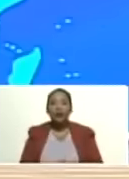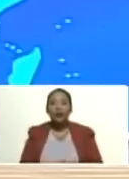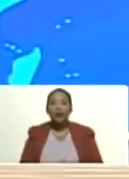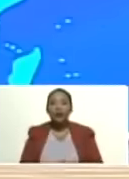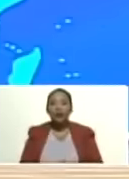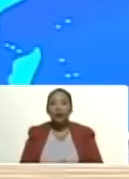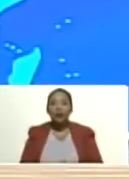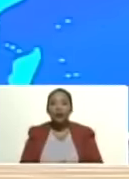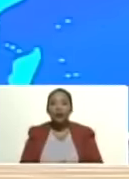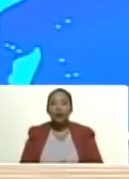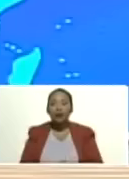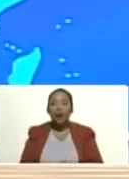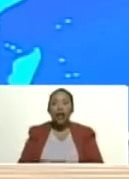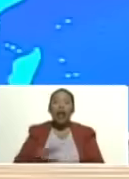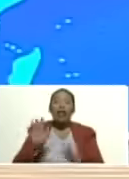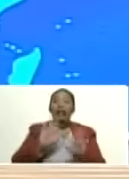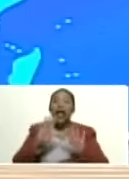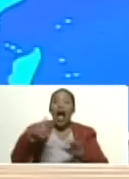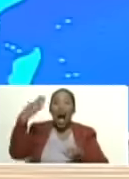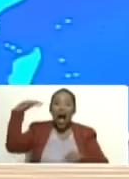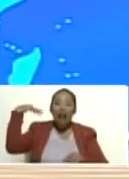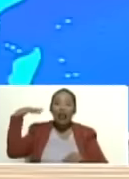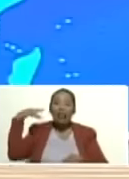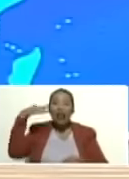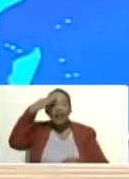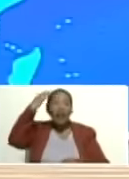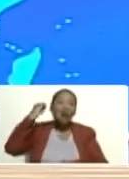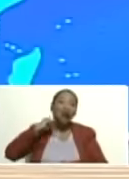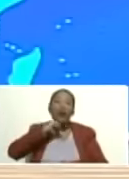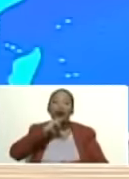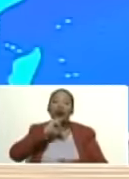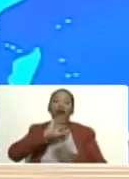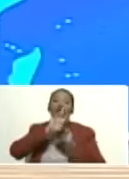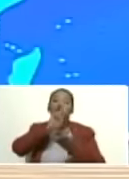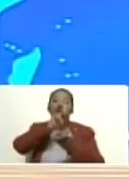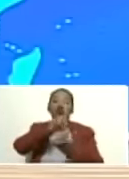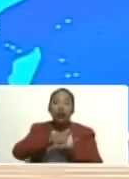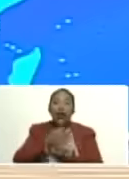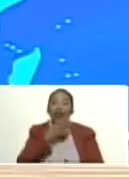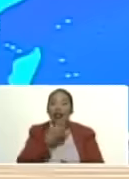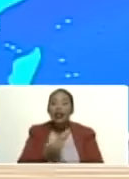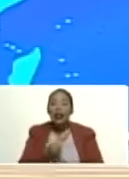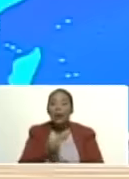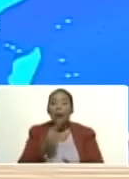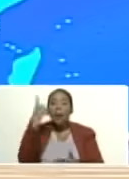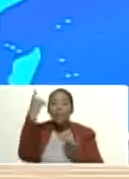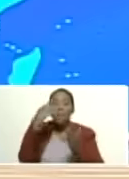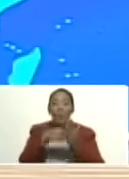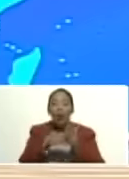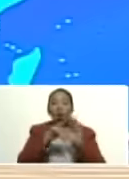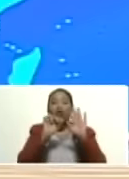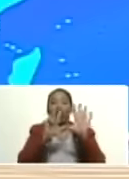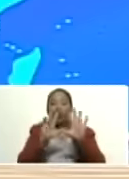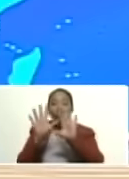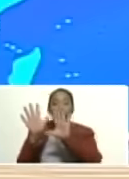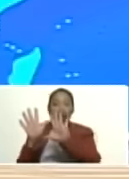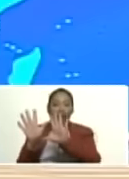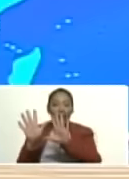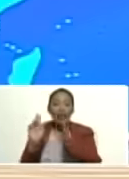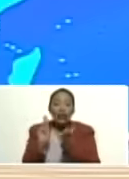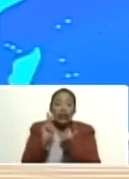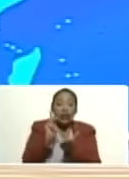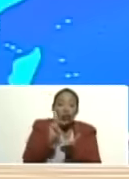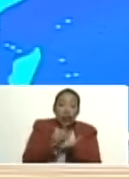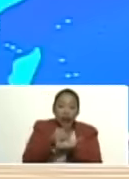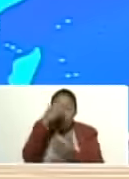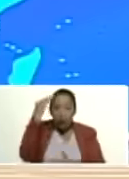Ya estaba Francisco de Miranda, había arribado en diciembre de 1810 a territorio